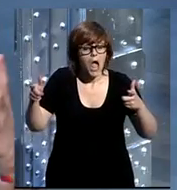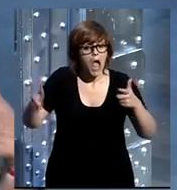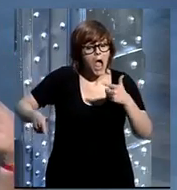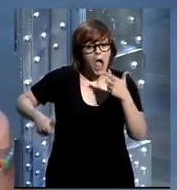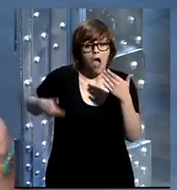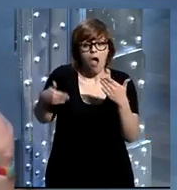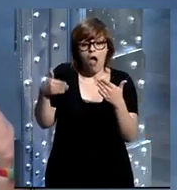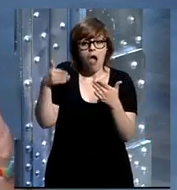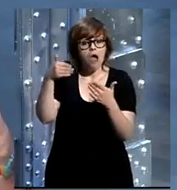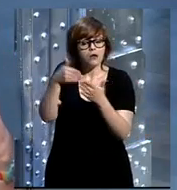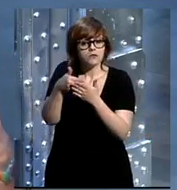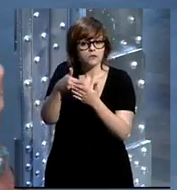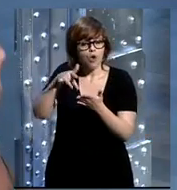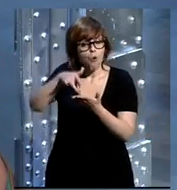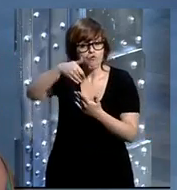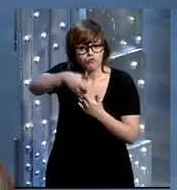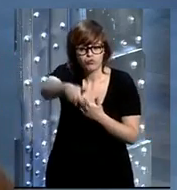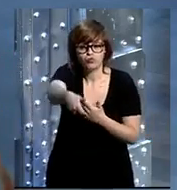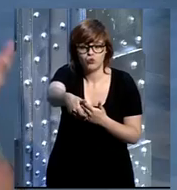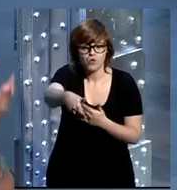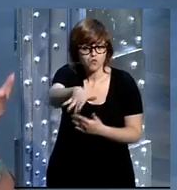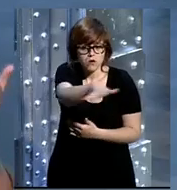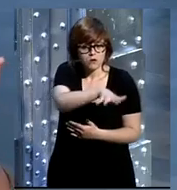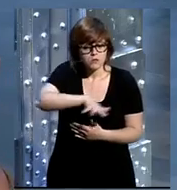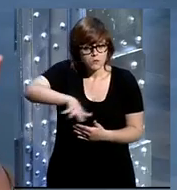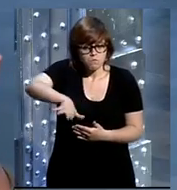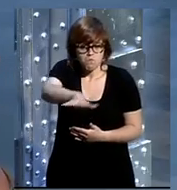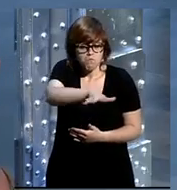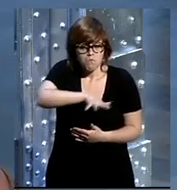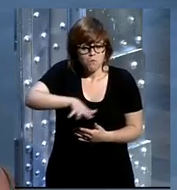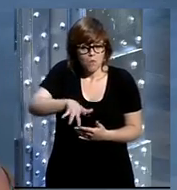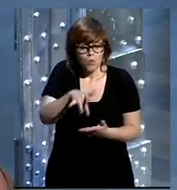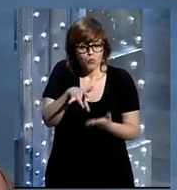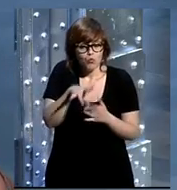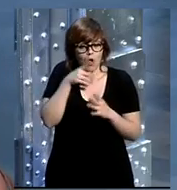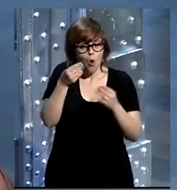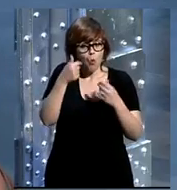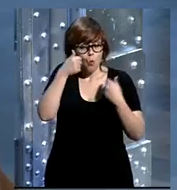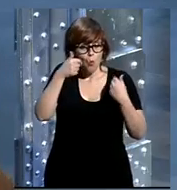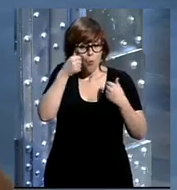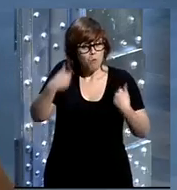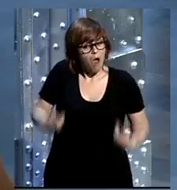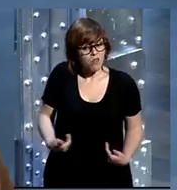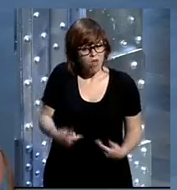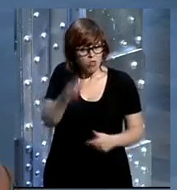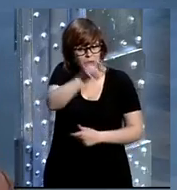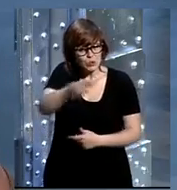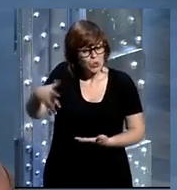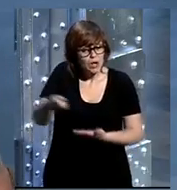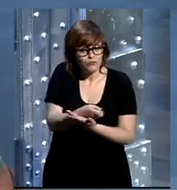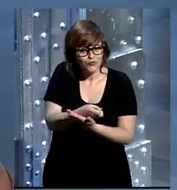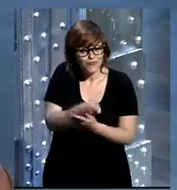pues ocupando un espacio fundamental en las vidas de toda la humanidad. Y eso es lo que lo hace